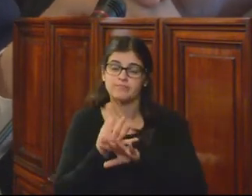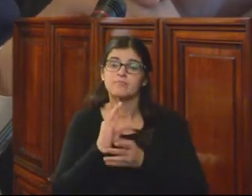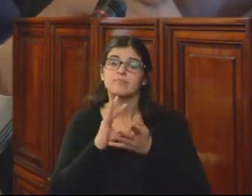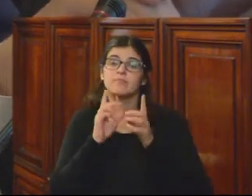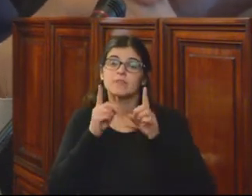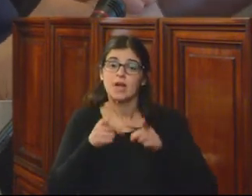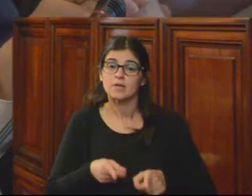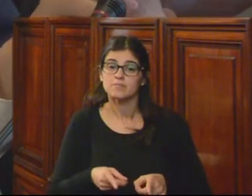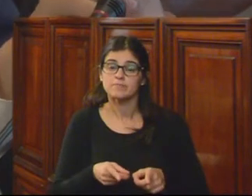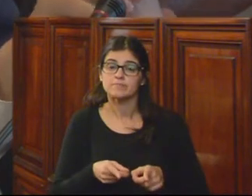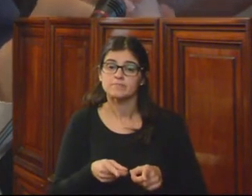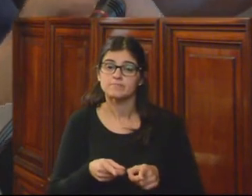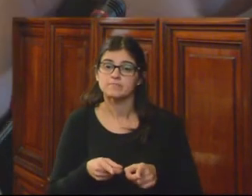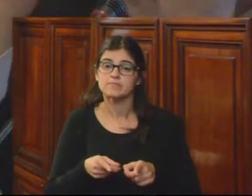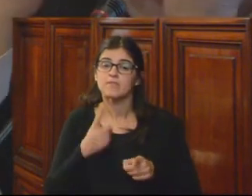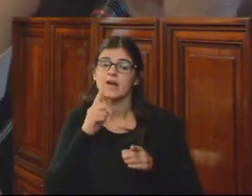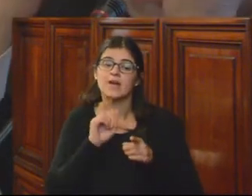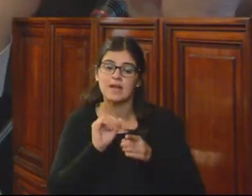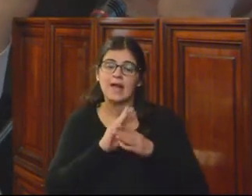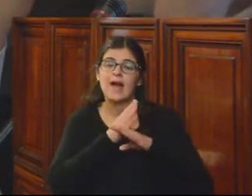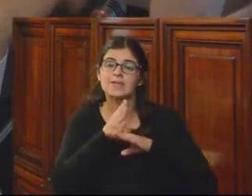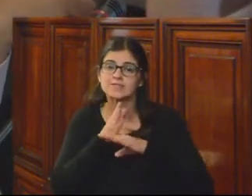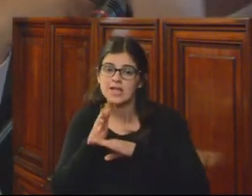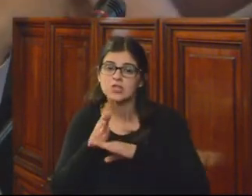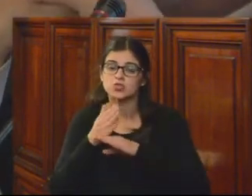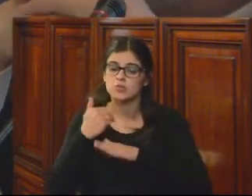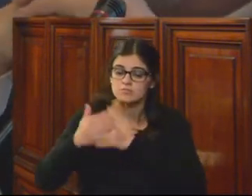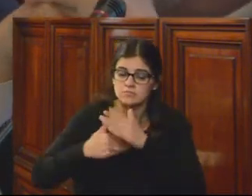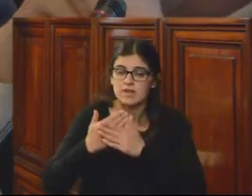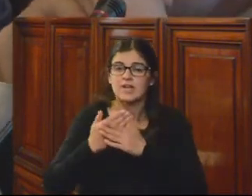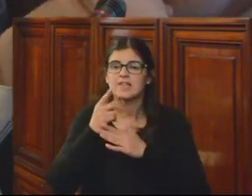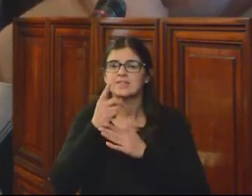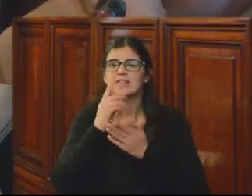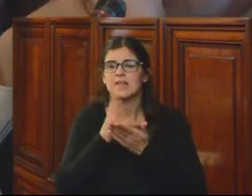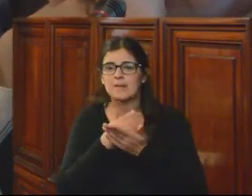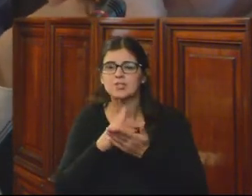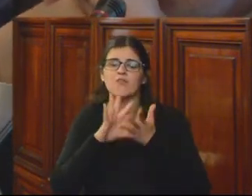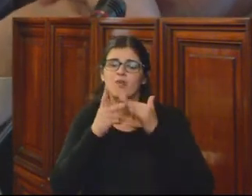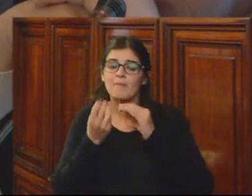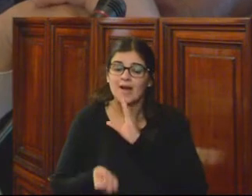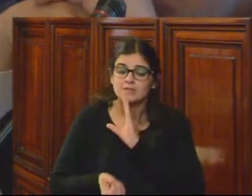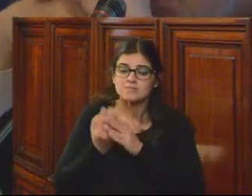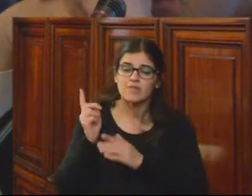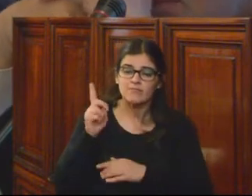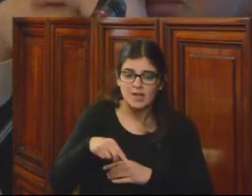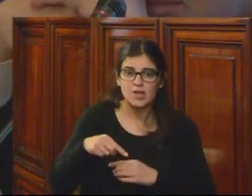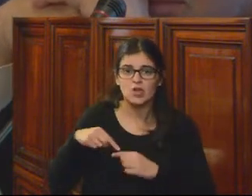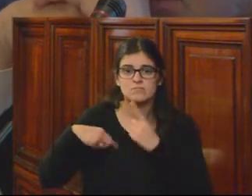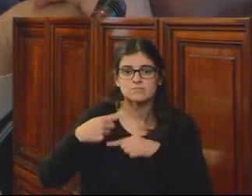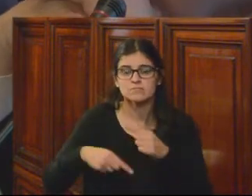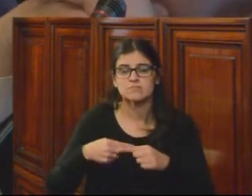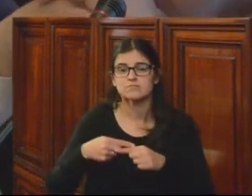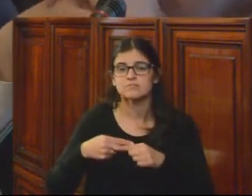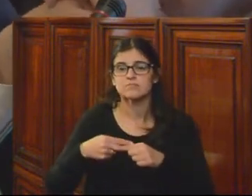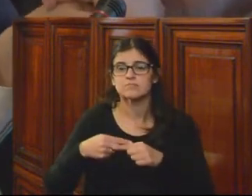también el acceso y el desempeño es sin discriminación. ¿Ha surgido algunas